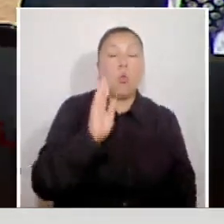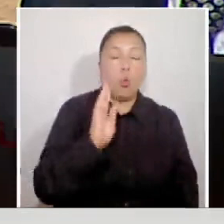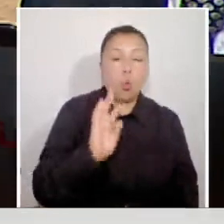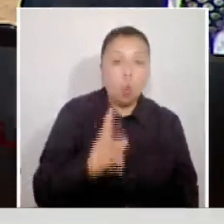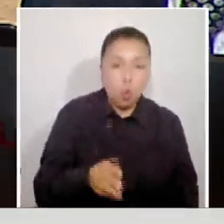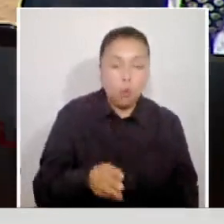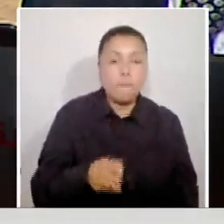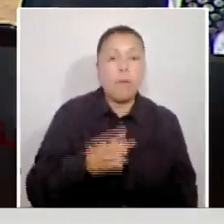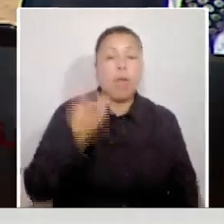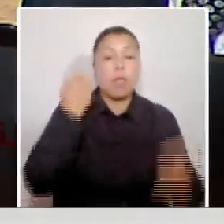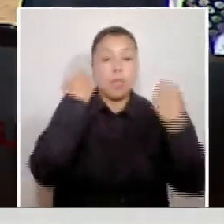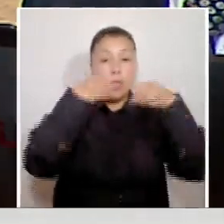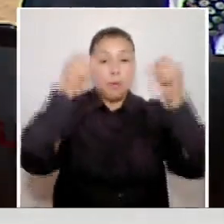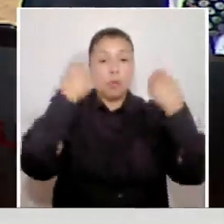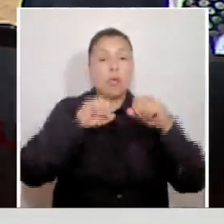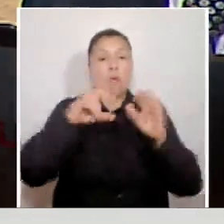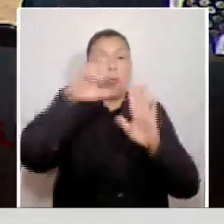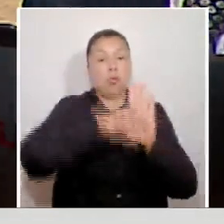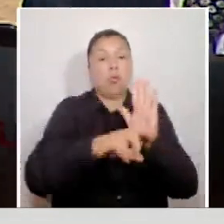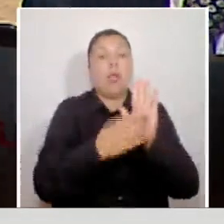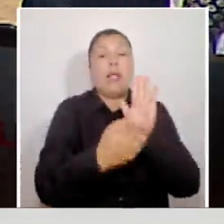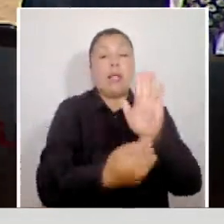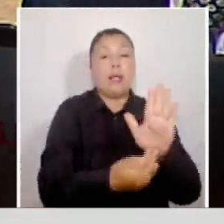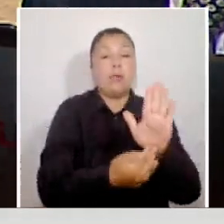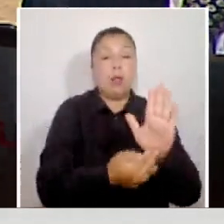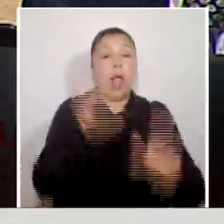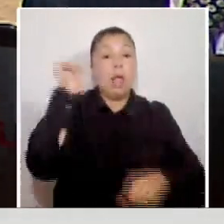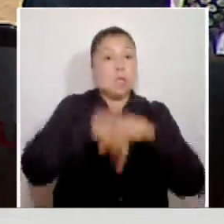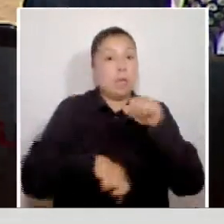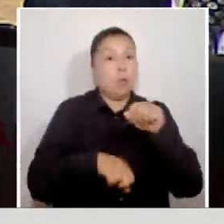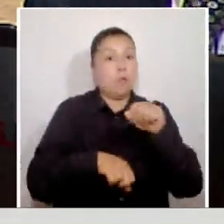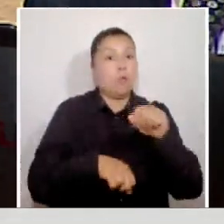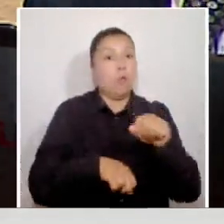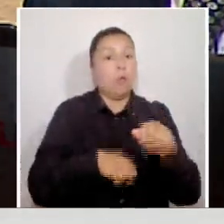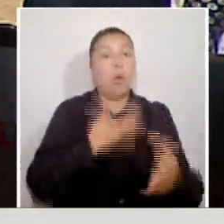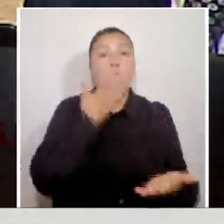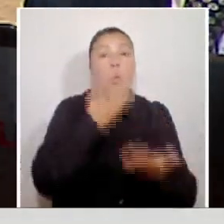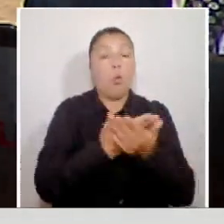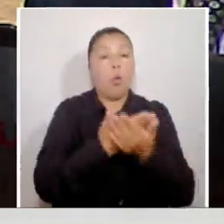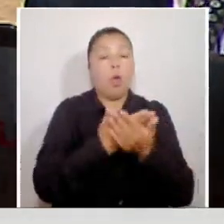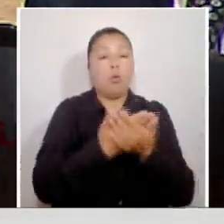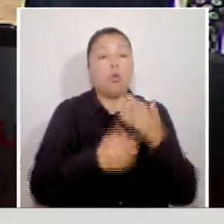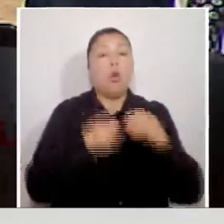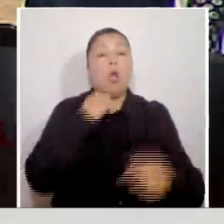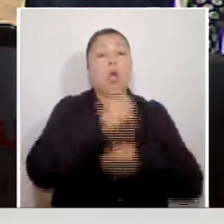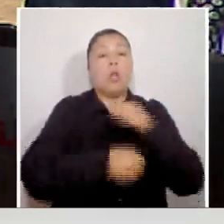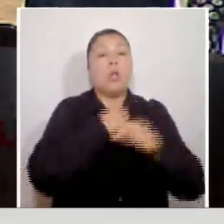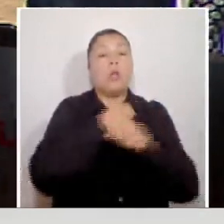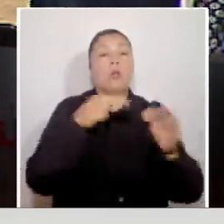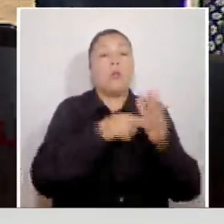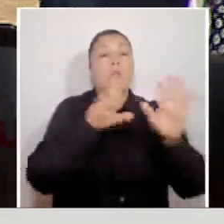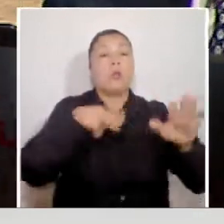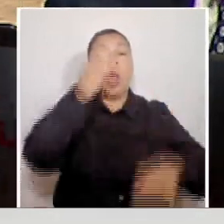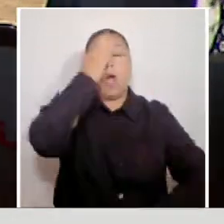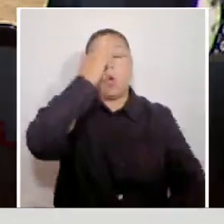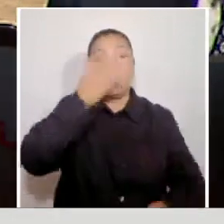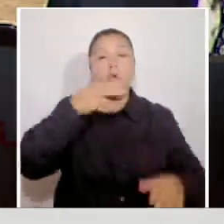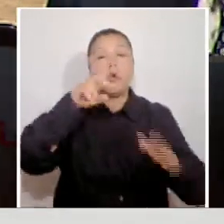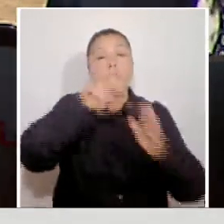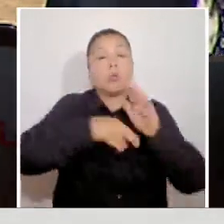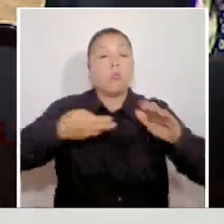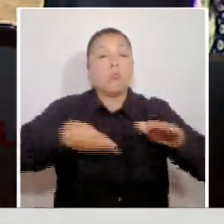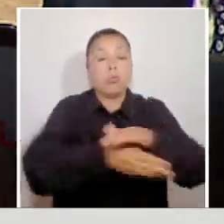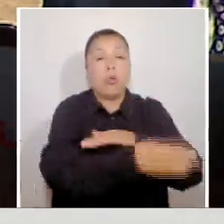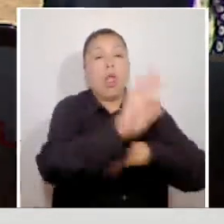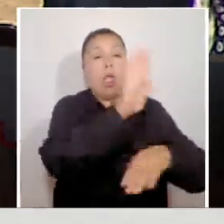iniciativa que se presentó y se aprobó voy a decir cuando se aprobó el año 2018 en agosto y fue enviada al senado Ahí está en